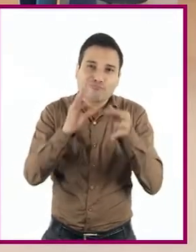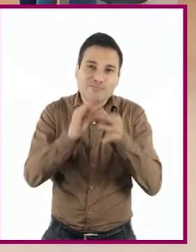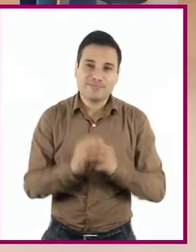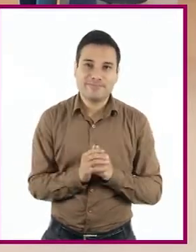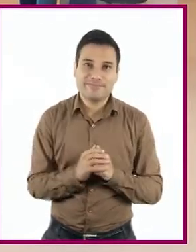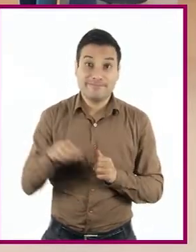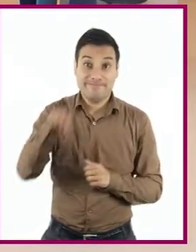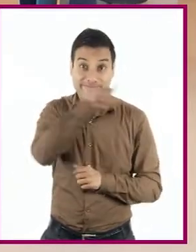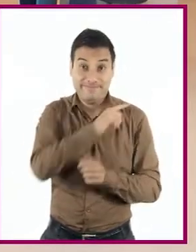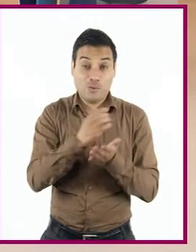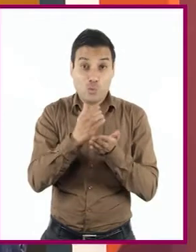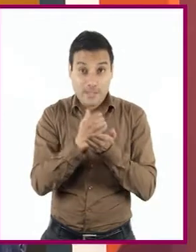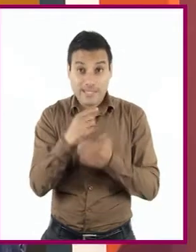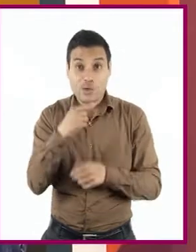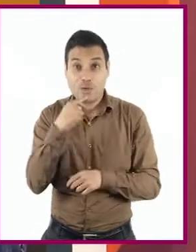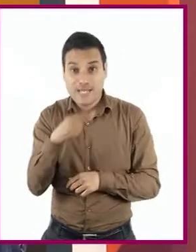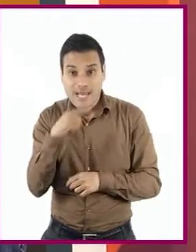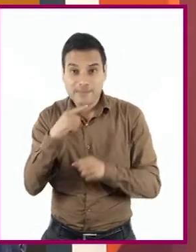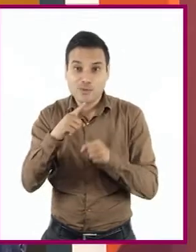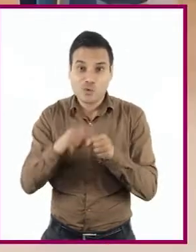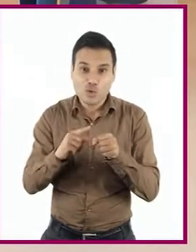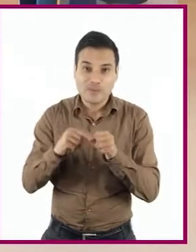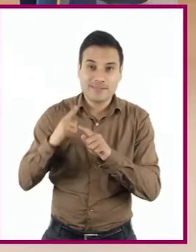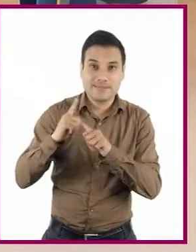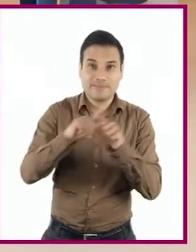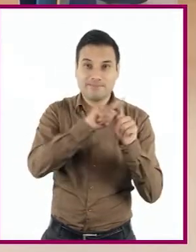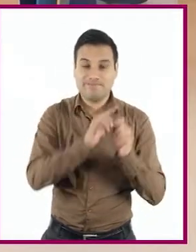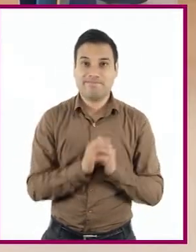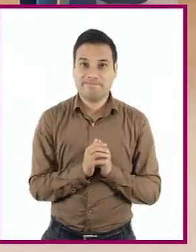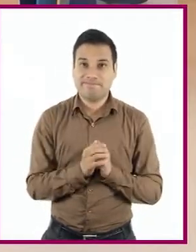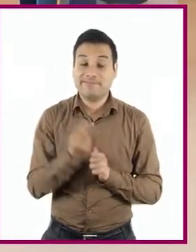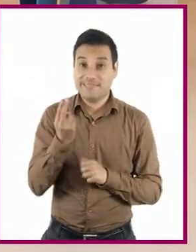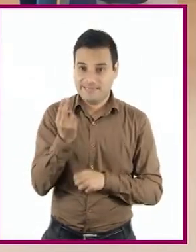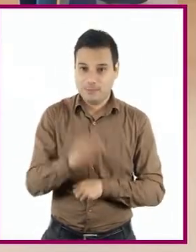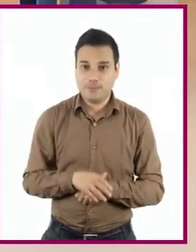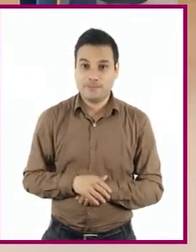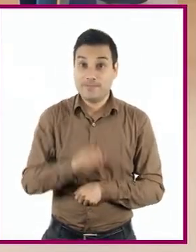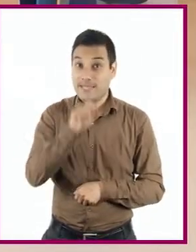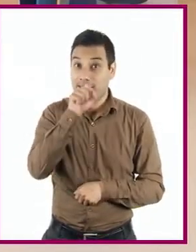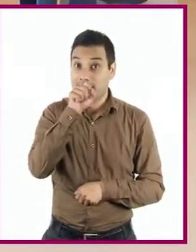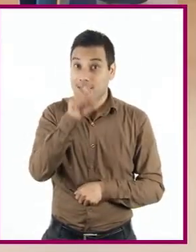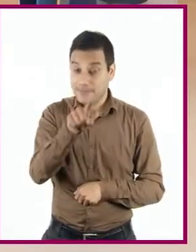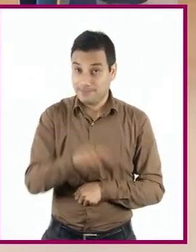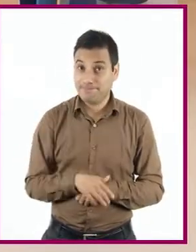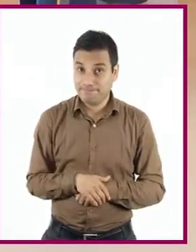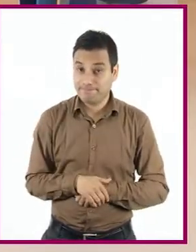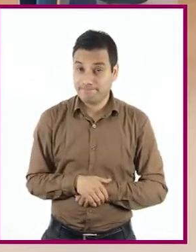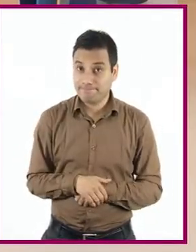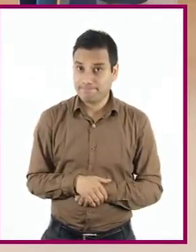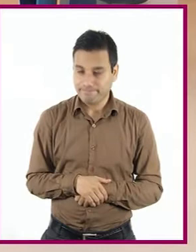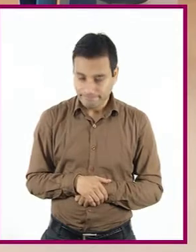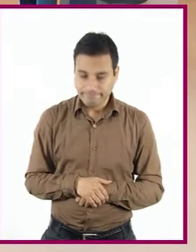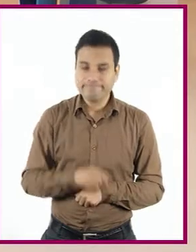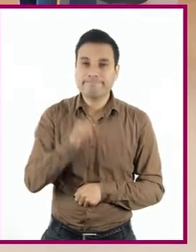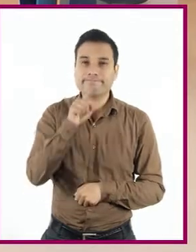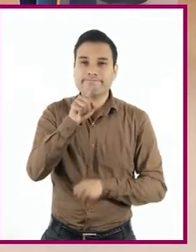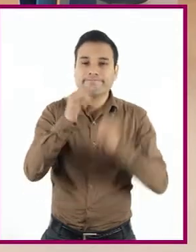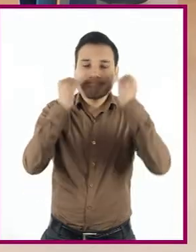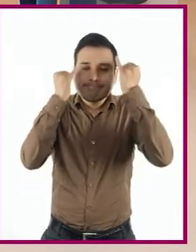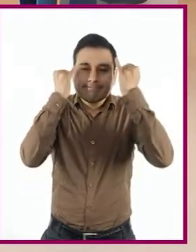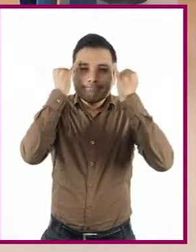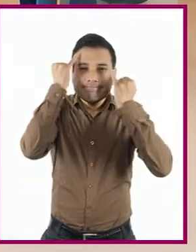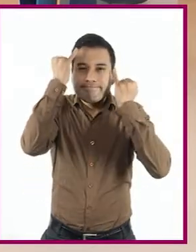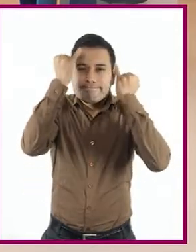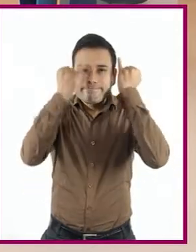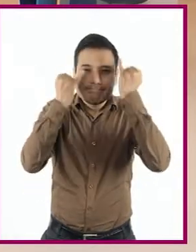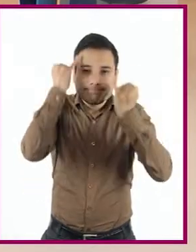Preparen su cuaderno, lápices, colores, bolígrafo y, por supuesto, dispongan de todo el poder de su imaginación,